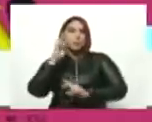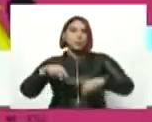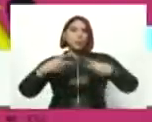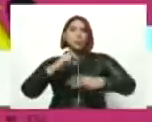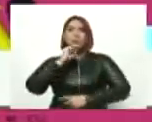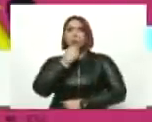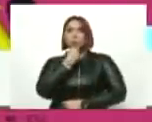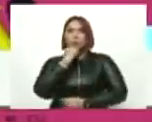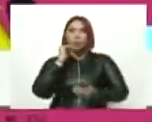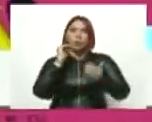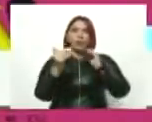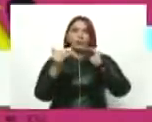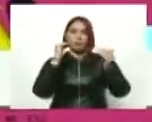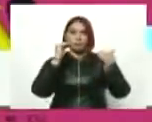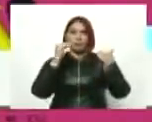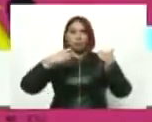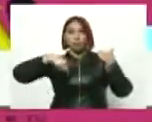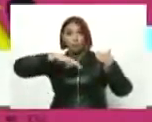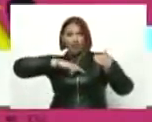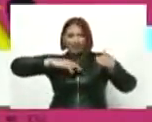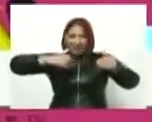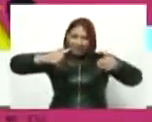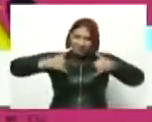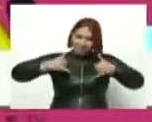de ética nuestro